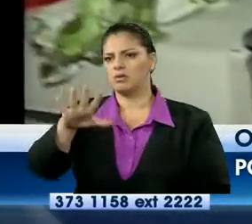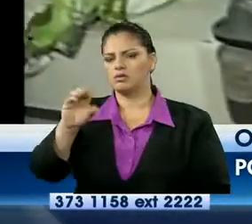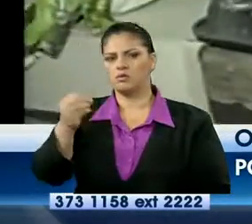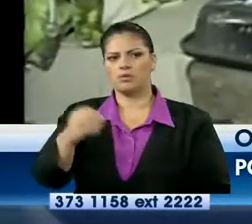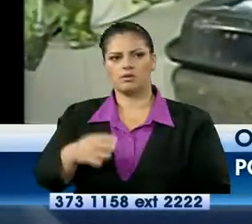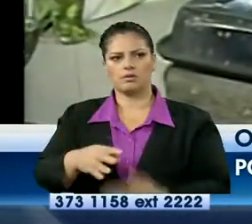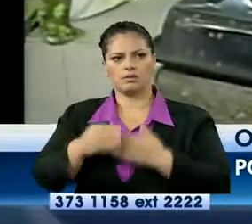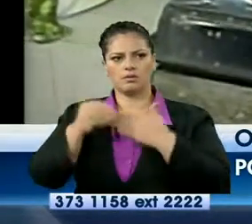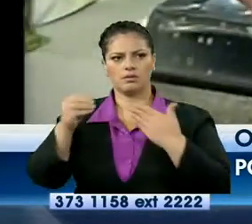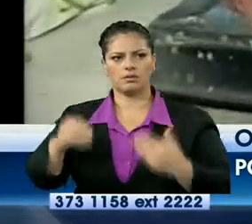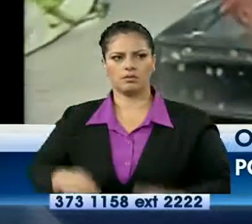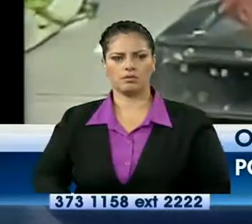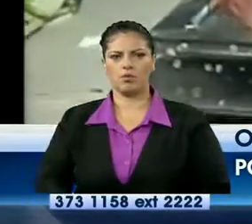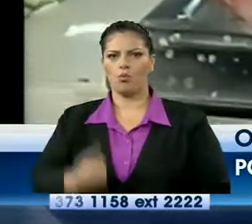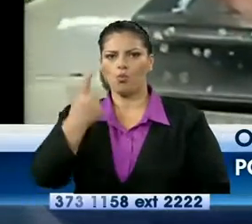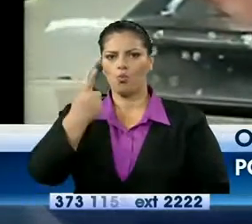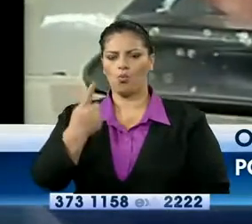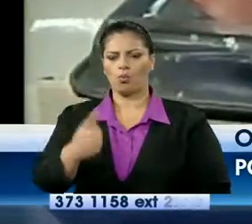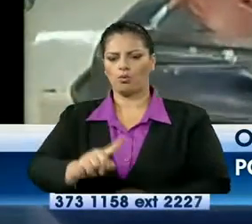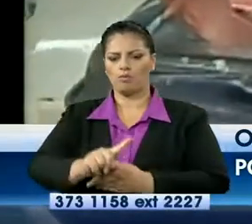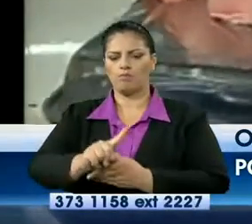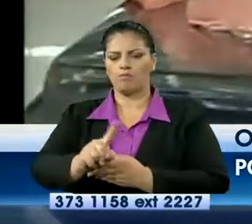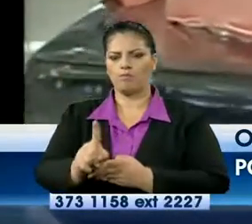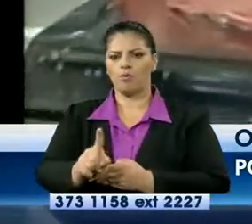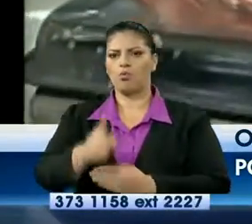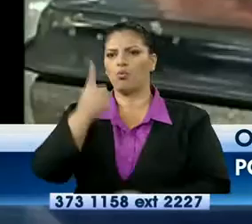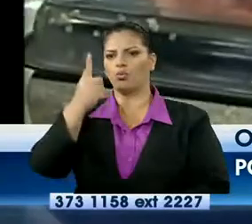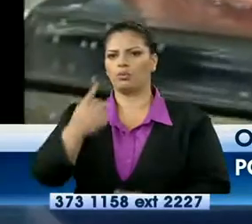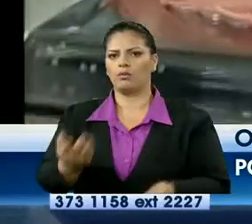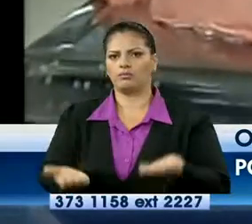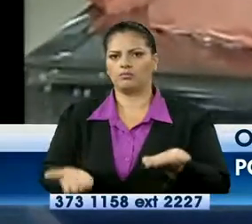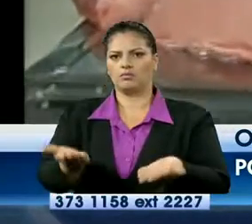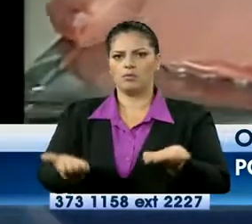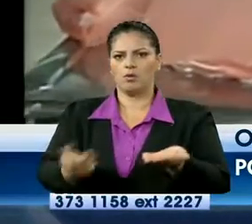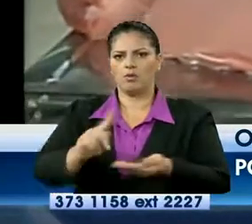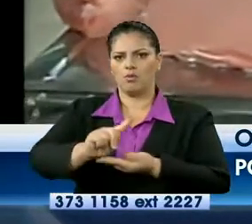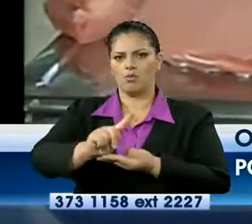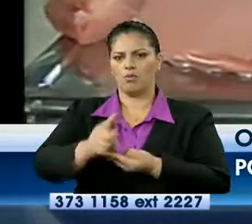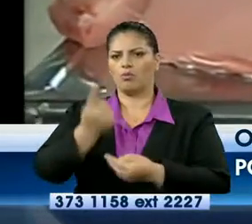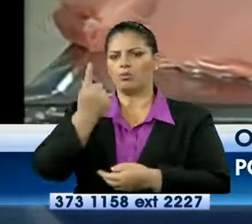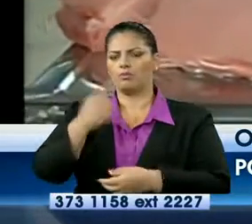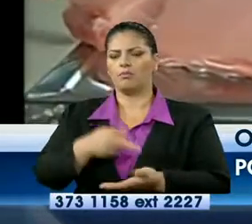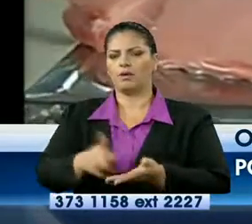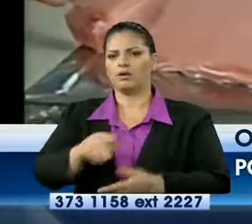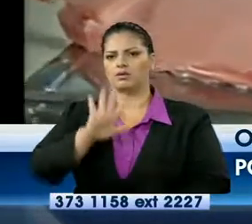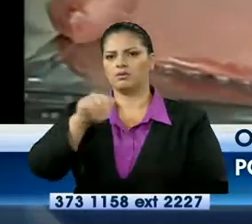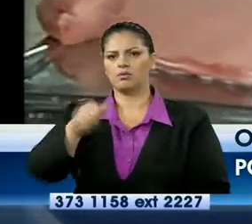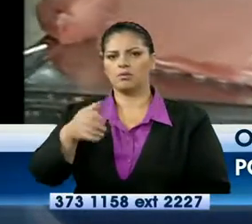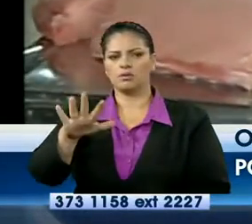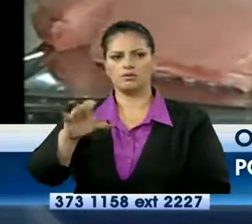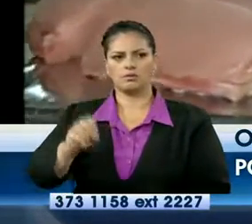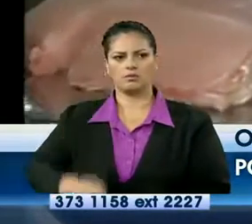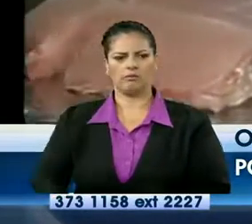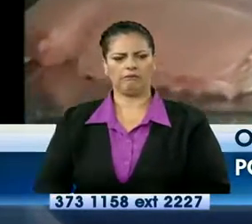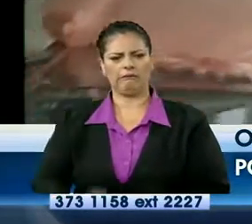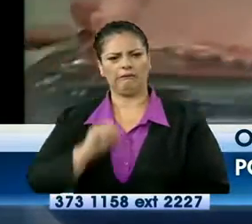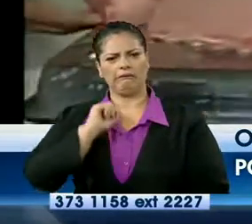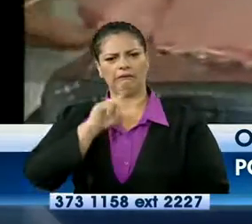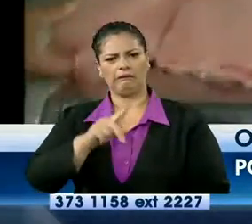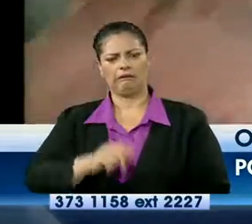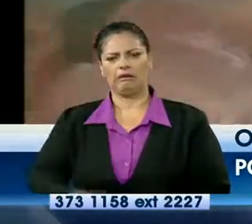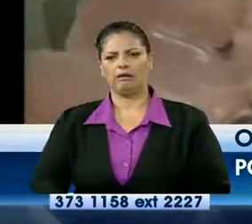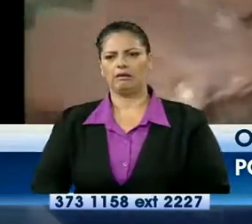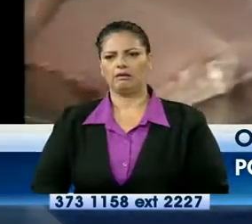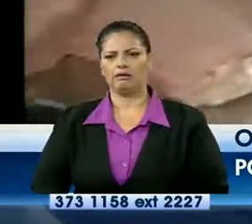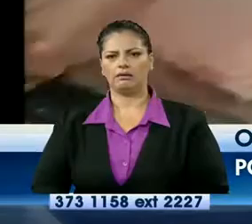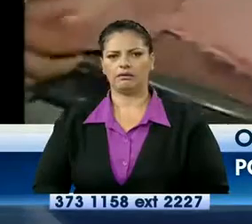zinc? En zinc, no. Está caro el picudo, ¿no? Está bien picudo. Como yo compro siempre, Ese es el